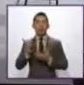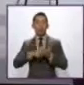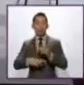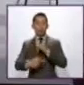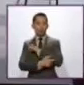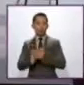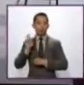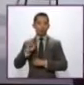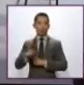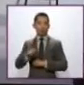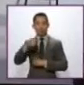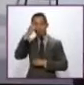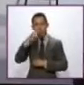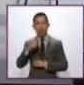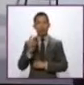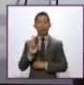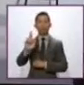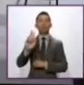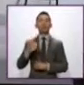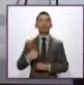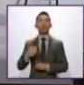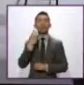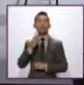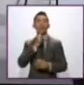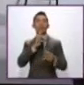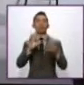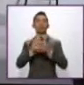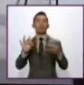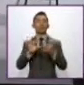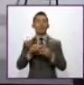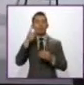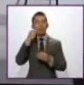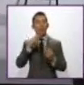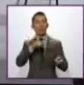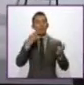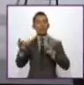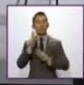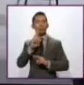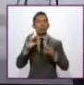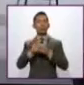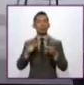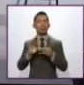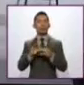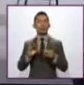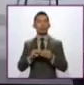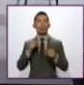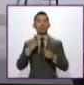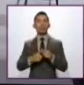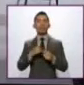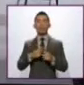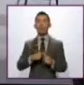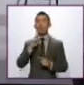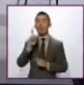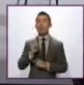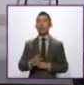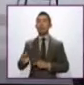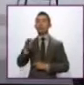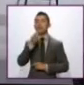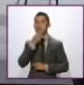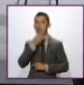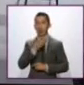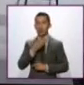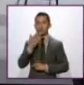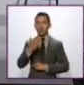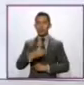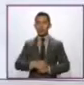dándole clic para solicitar el uso de la voz para la contrarréplica, que también será hasta por un minuto.